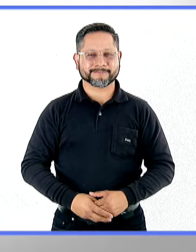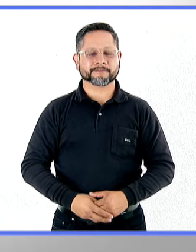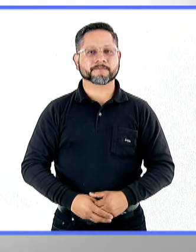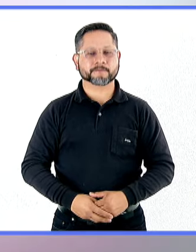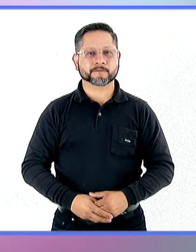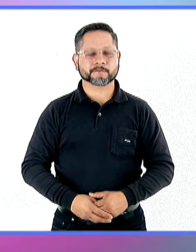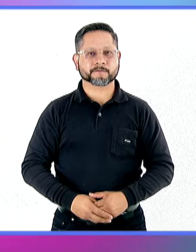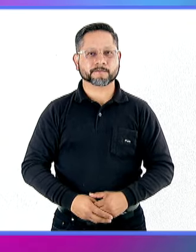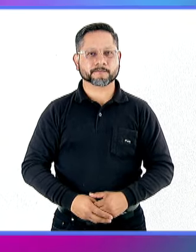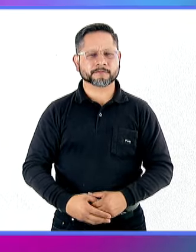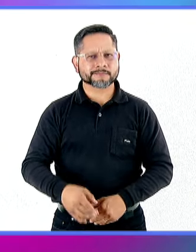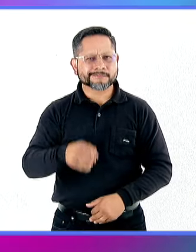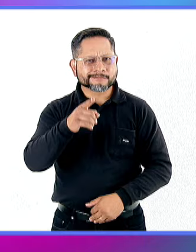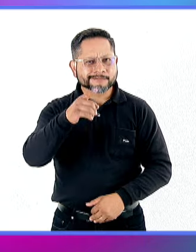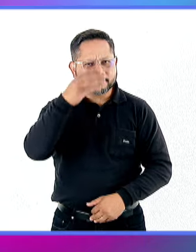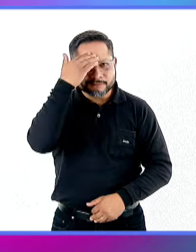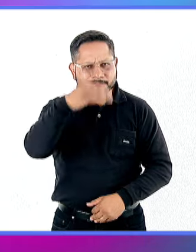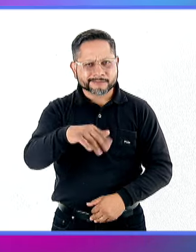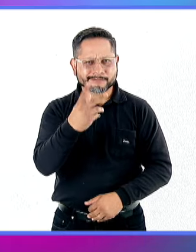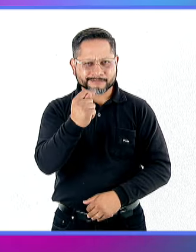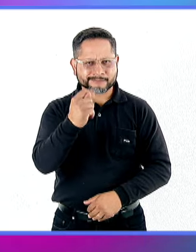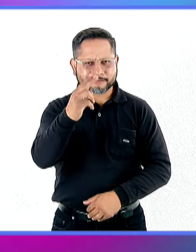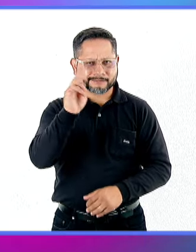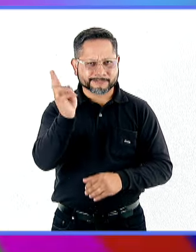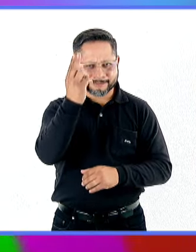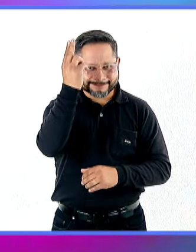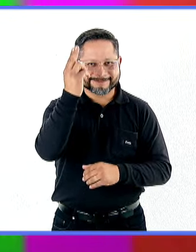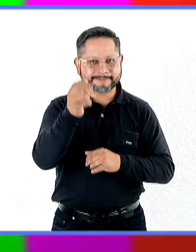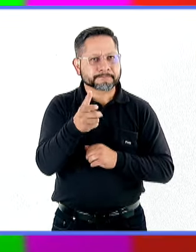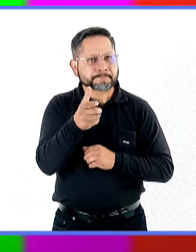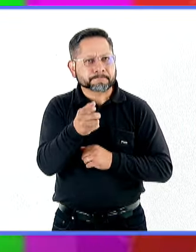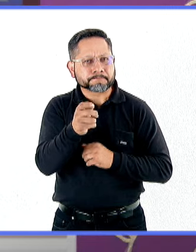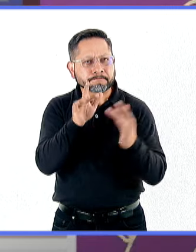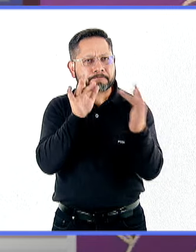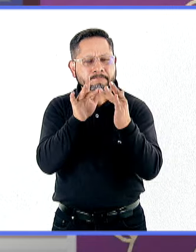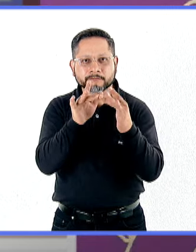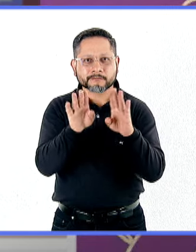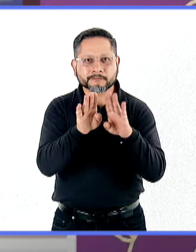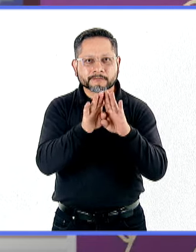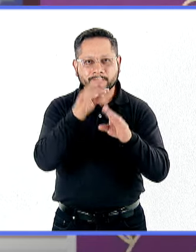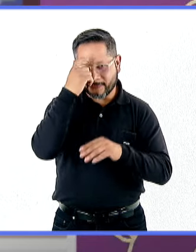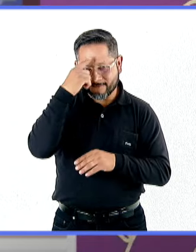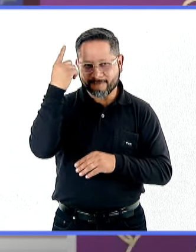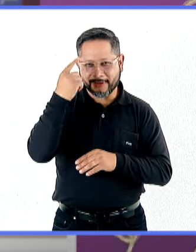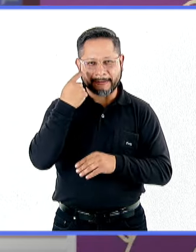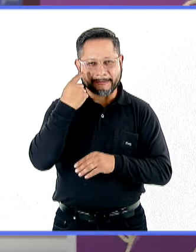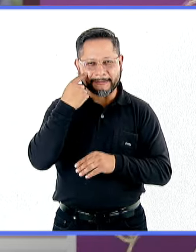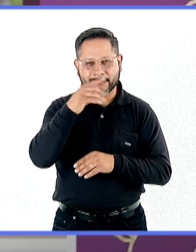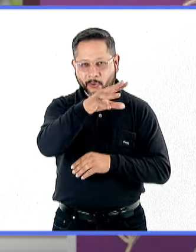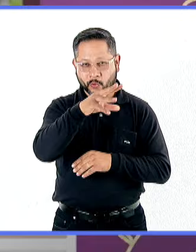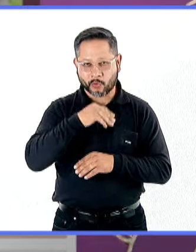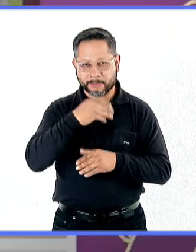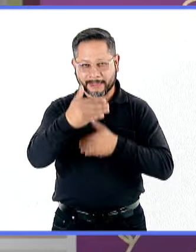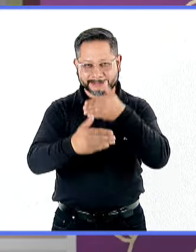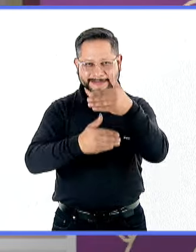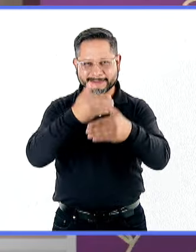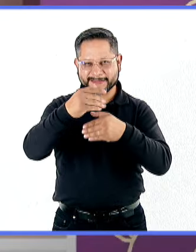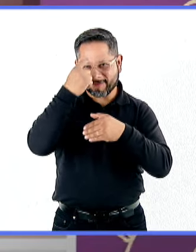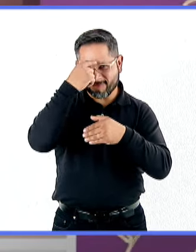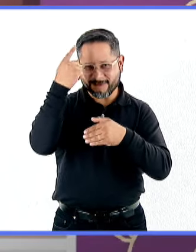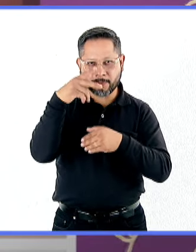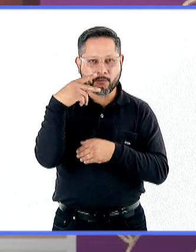Sintonizar la nueva frecuencia de TV UNAM es muy fácil. Sigue estos sencillos pasos para